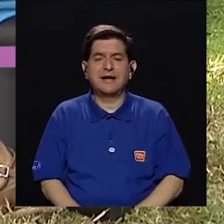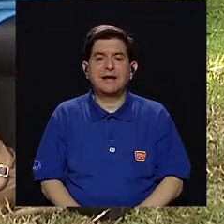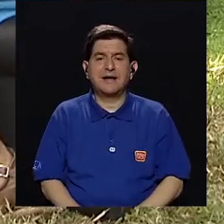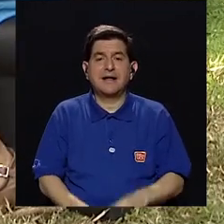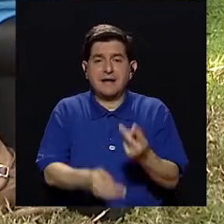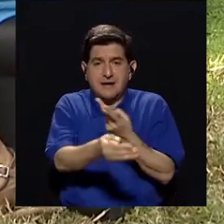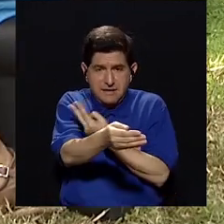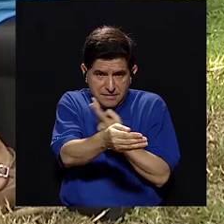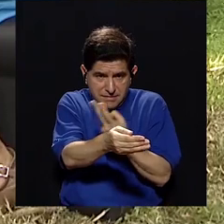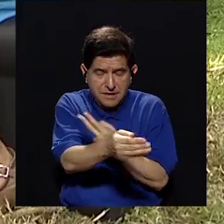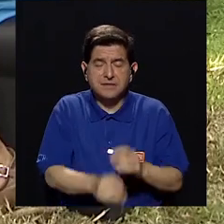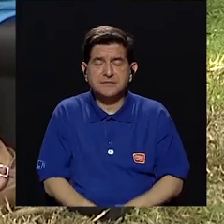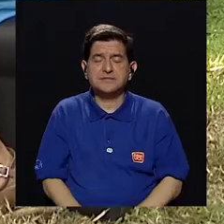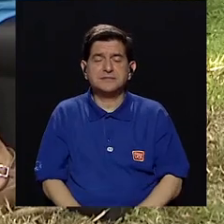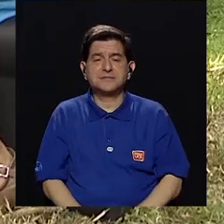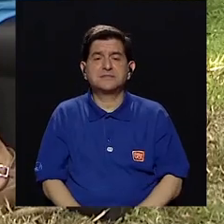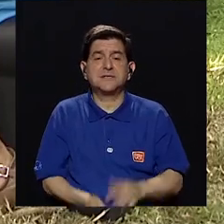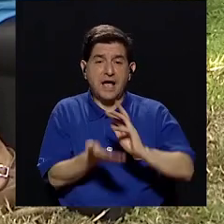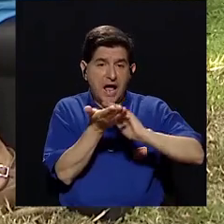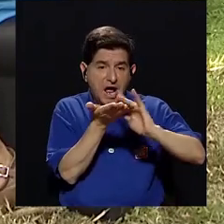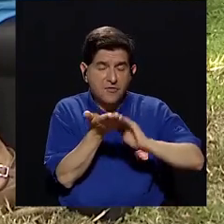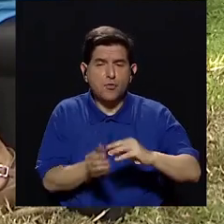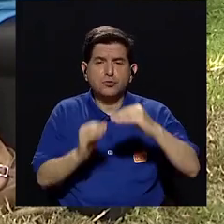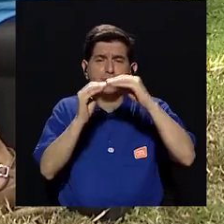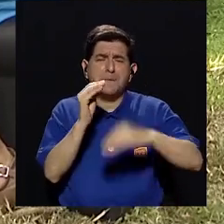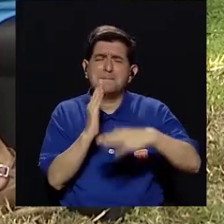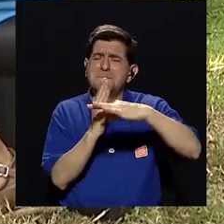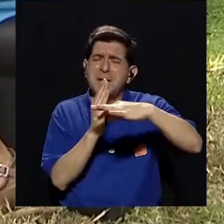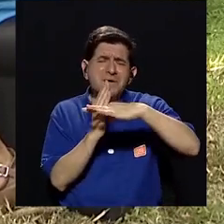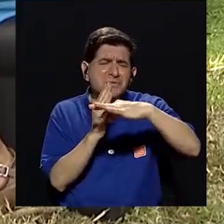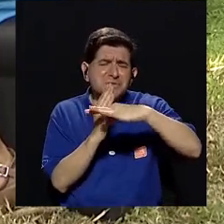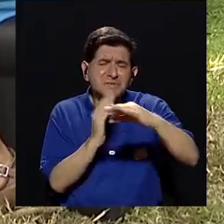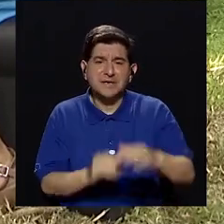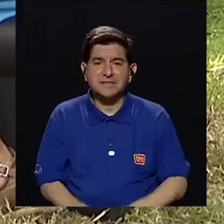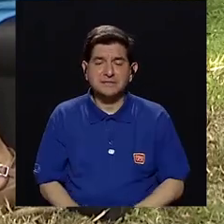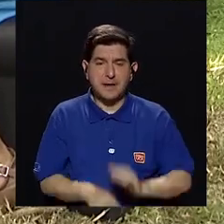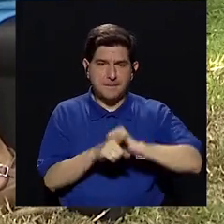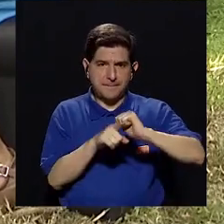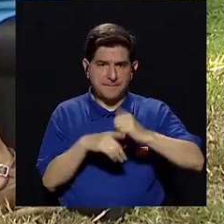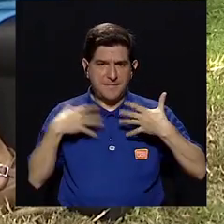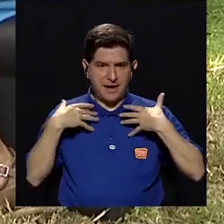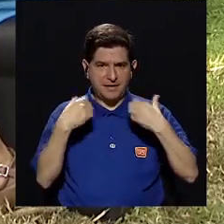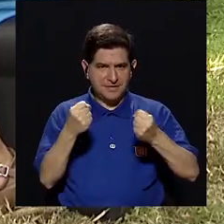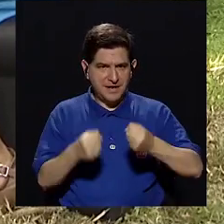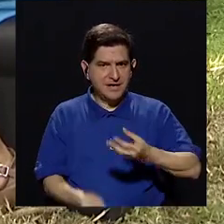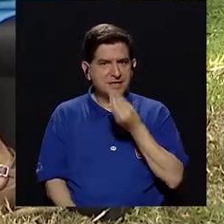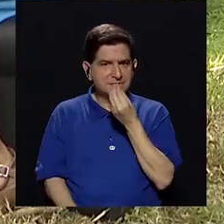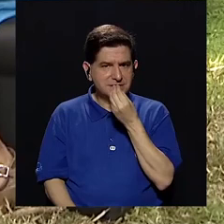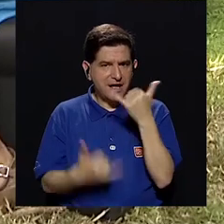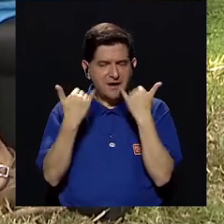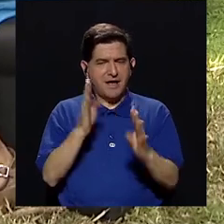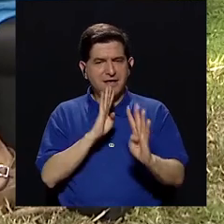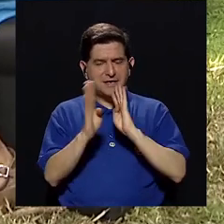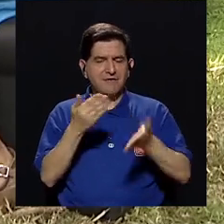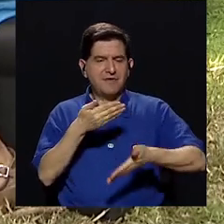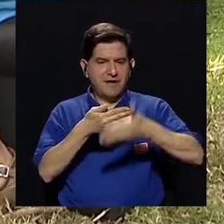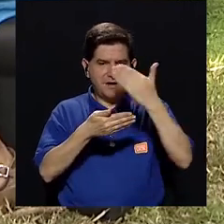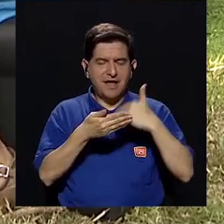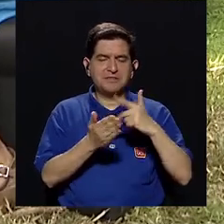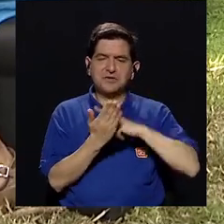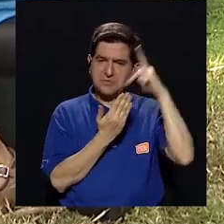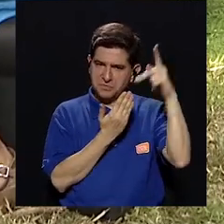- frituras menos grasas y básicamente prácticas saludables de alimentación y